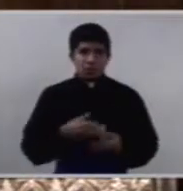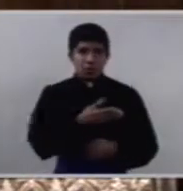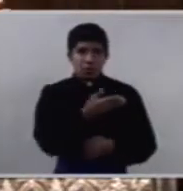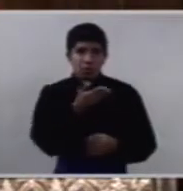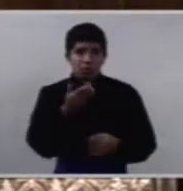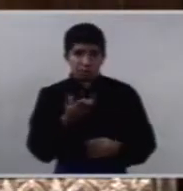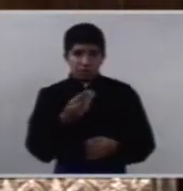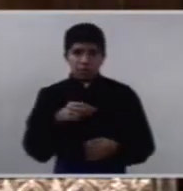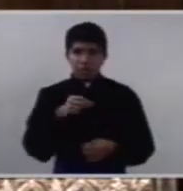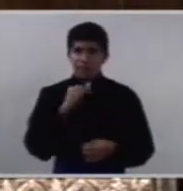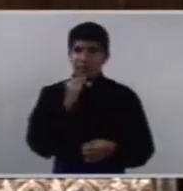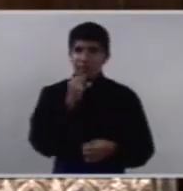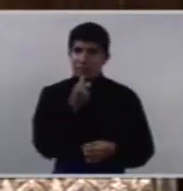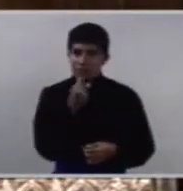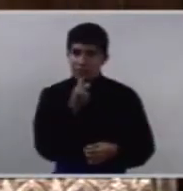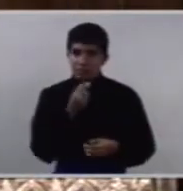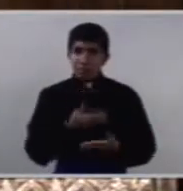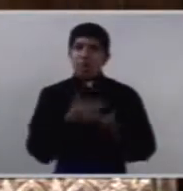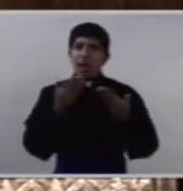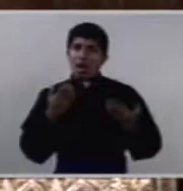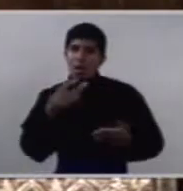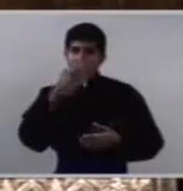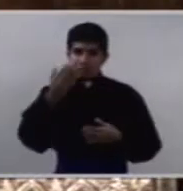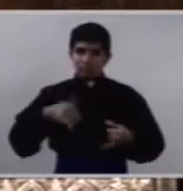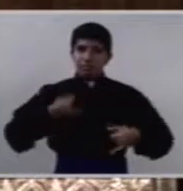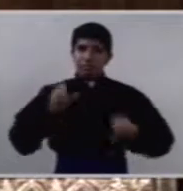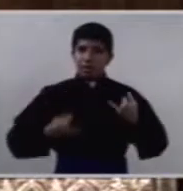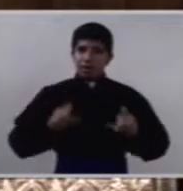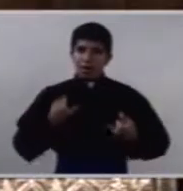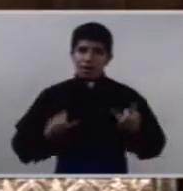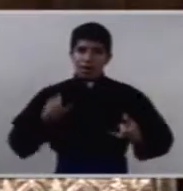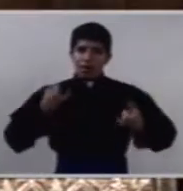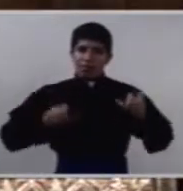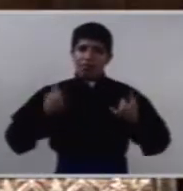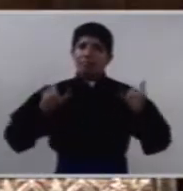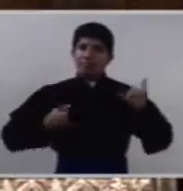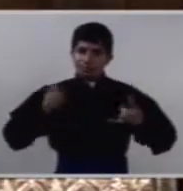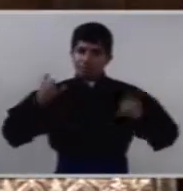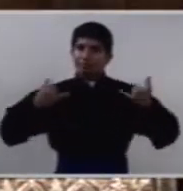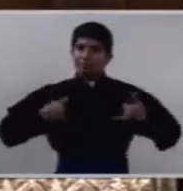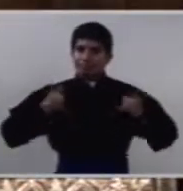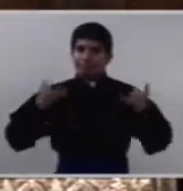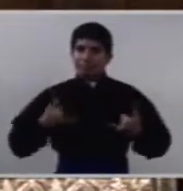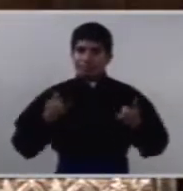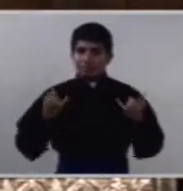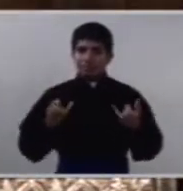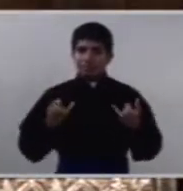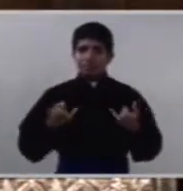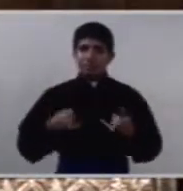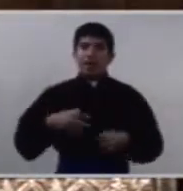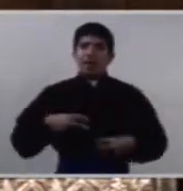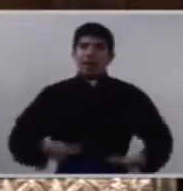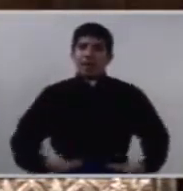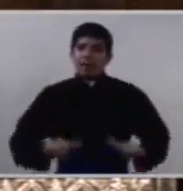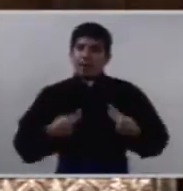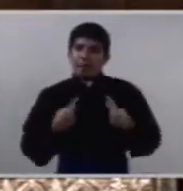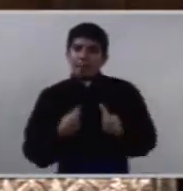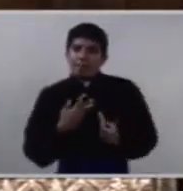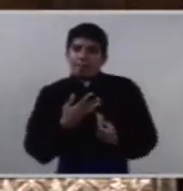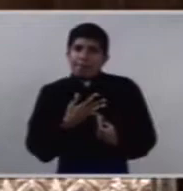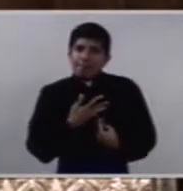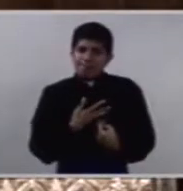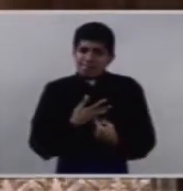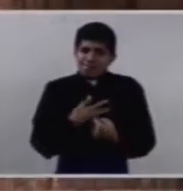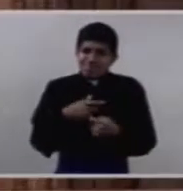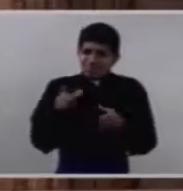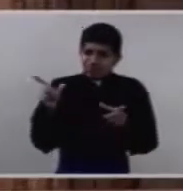niños, ahora son jóvenes, que la vida tiene su propia